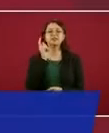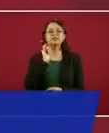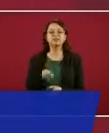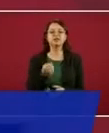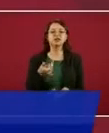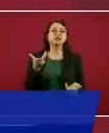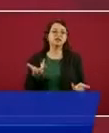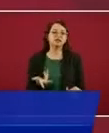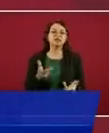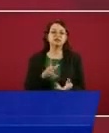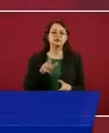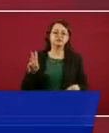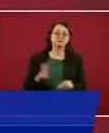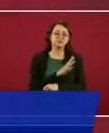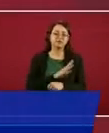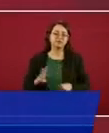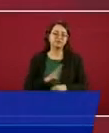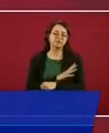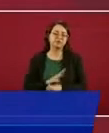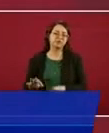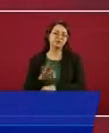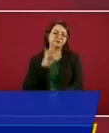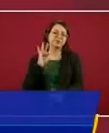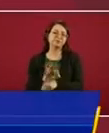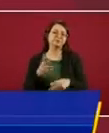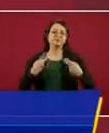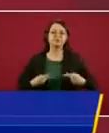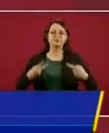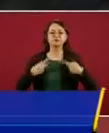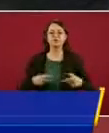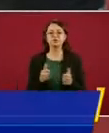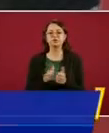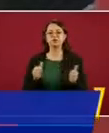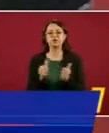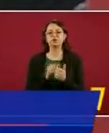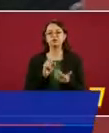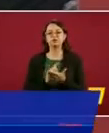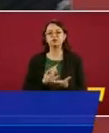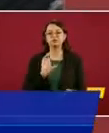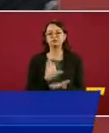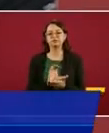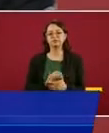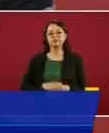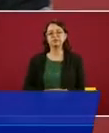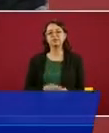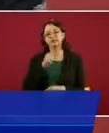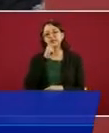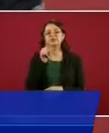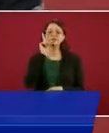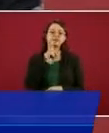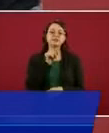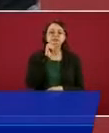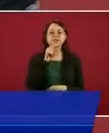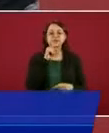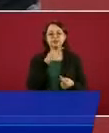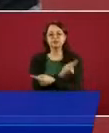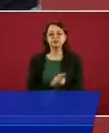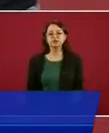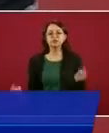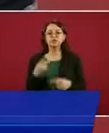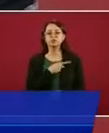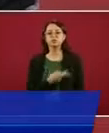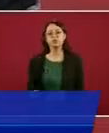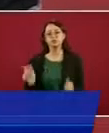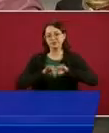cabo en beneficio de personas con discapacidad, sobre todo niñas, niños, pobres